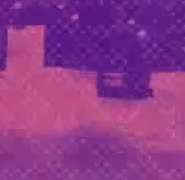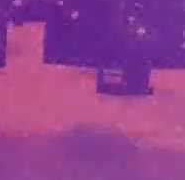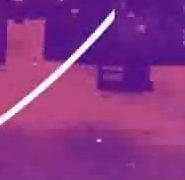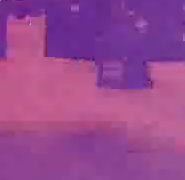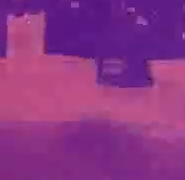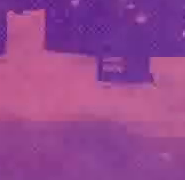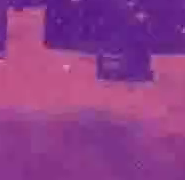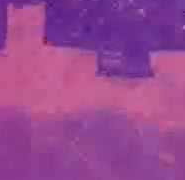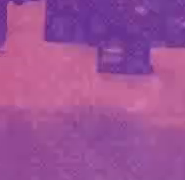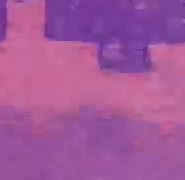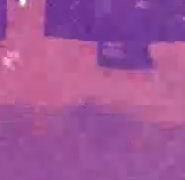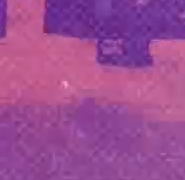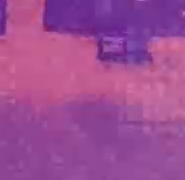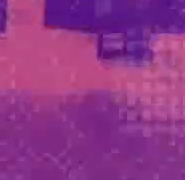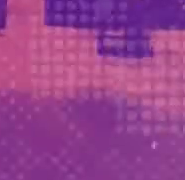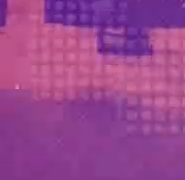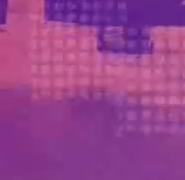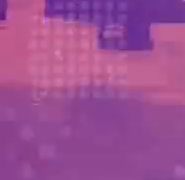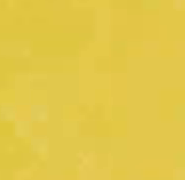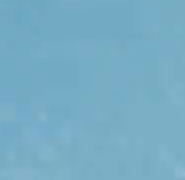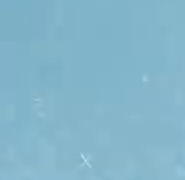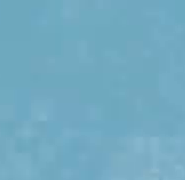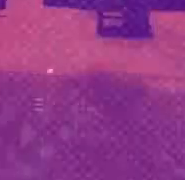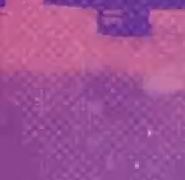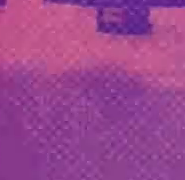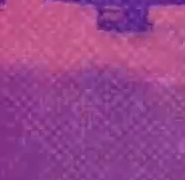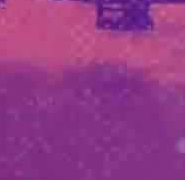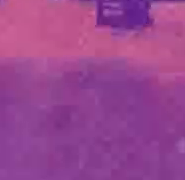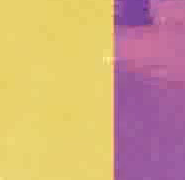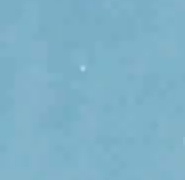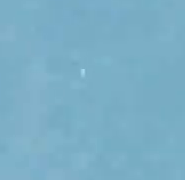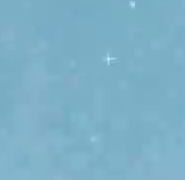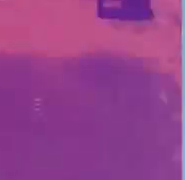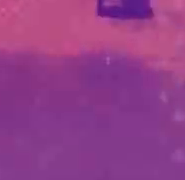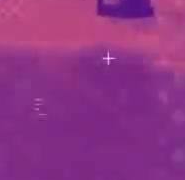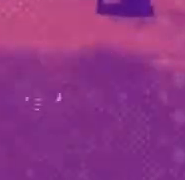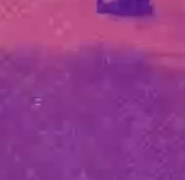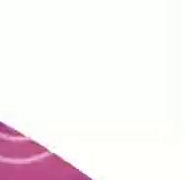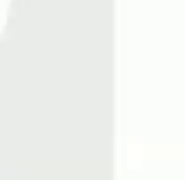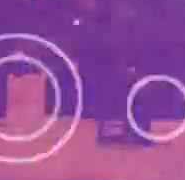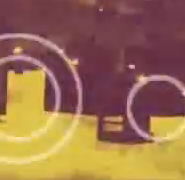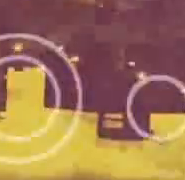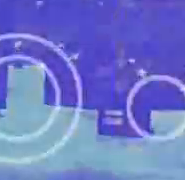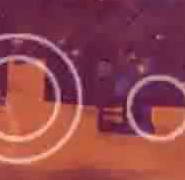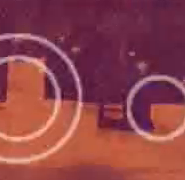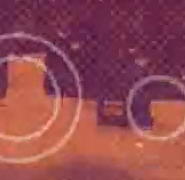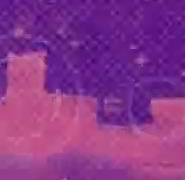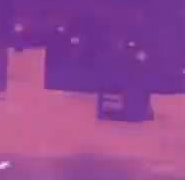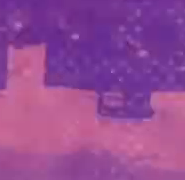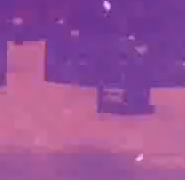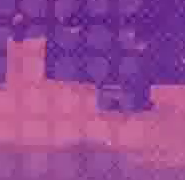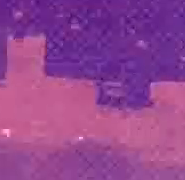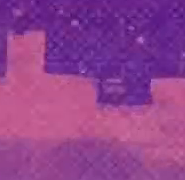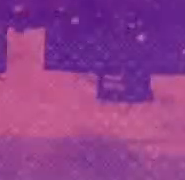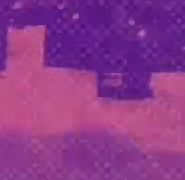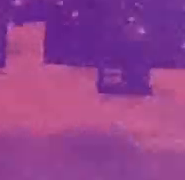luna despega. Luces en la capa y renuevan la silueta de una ciudad que espera. Se busca y encuentra de forma.